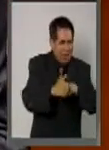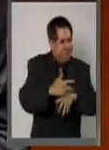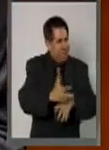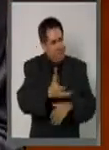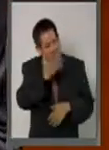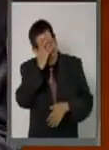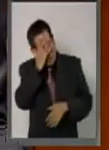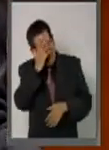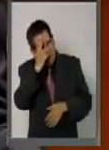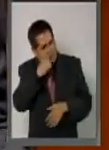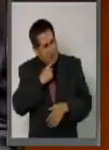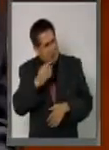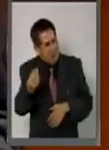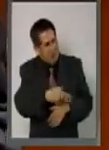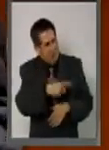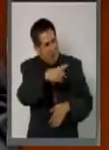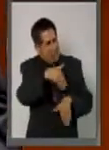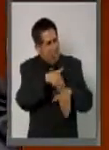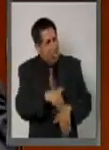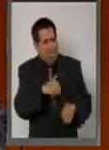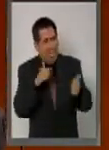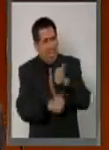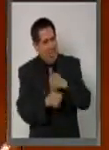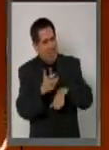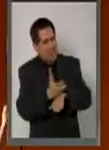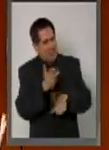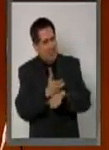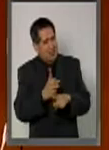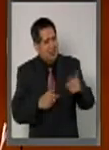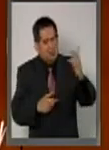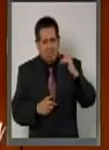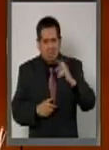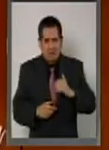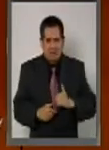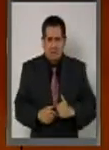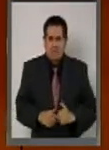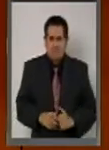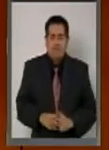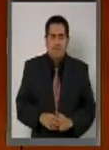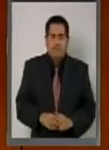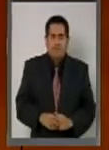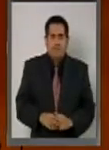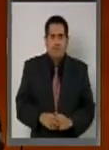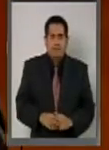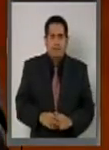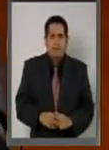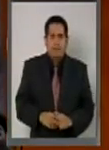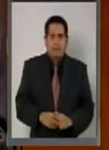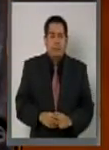y cínico que hay en relación con los Estados Unidos.